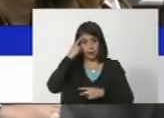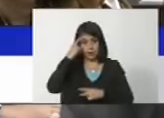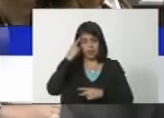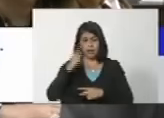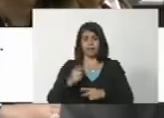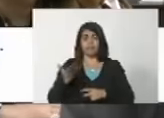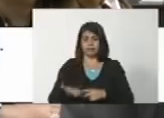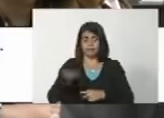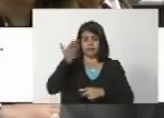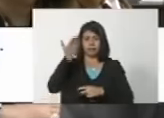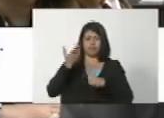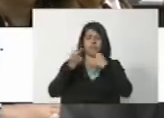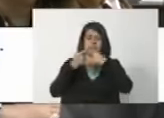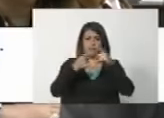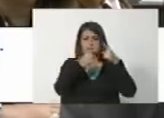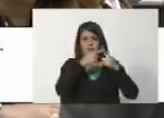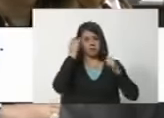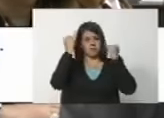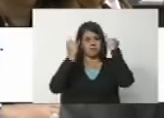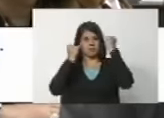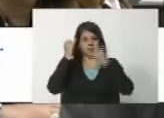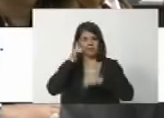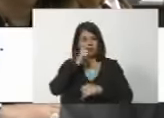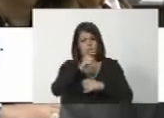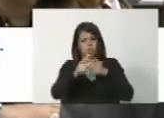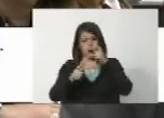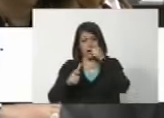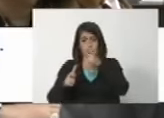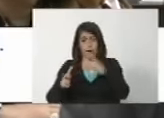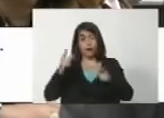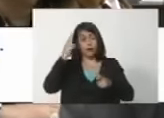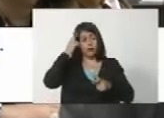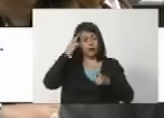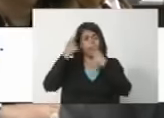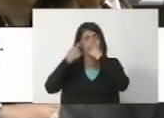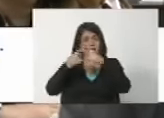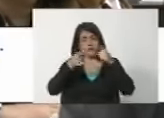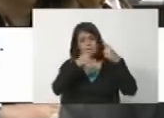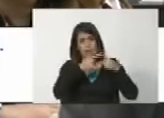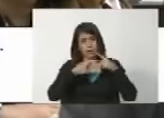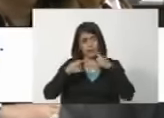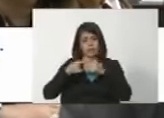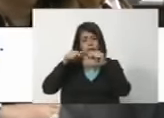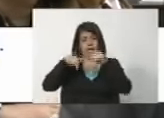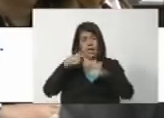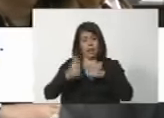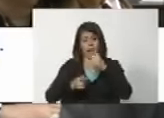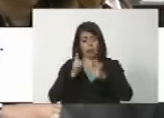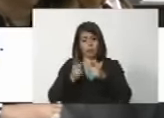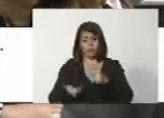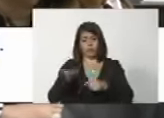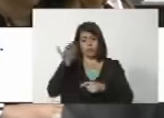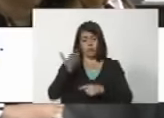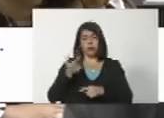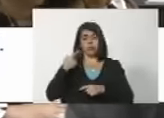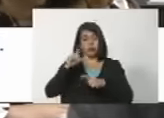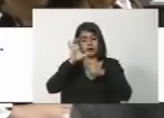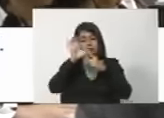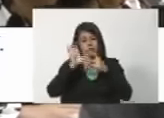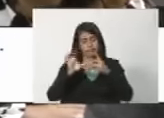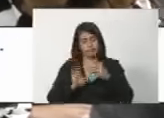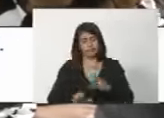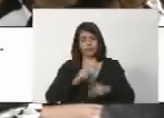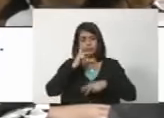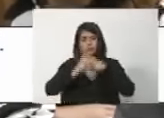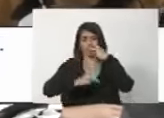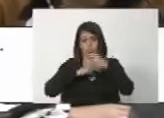que enaltece la multipolaridad de los pueblos, que reconoce la pluripolaridad, y eso es algo muy importante que ha caracterizado